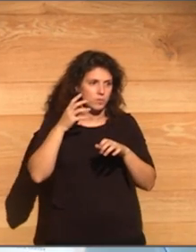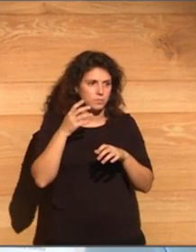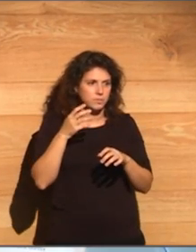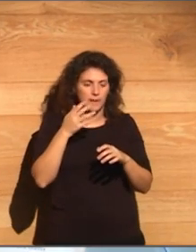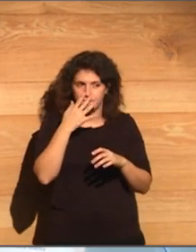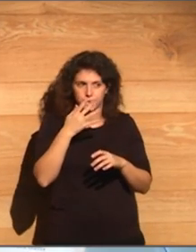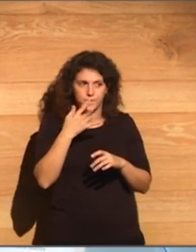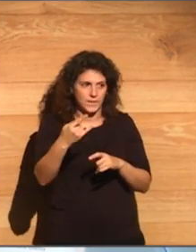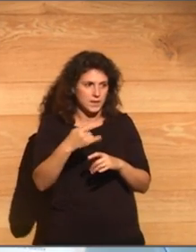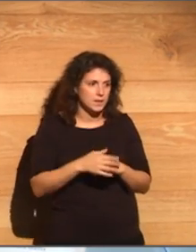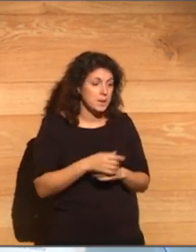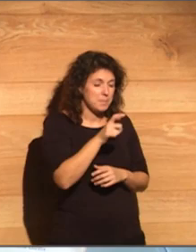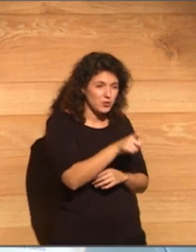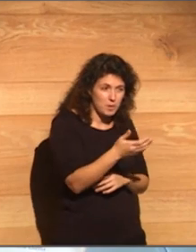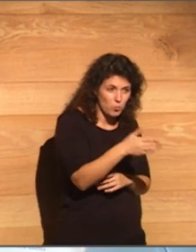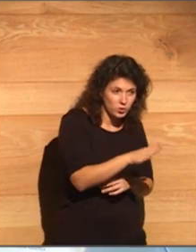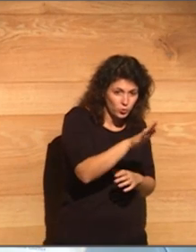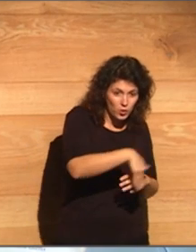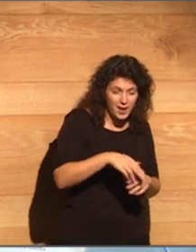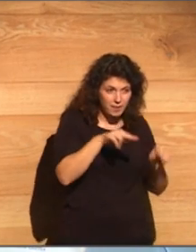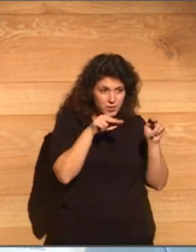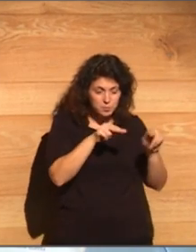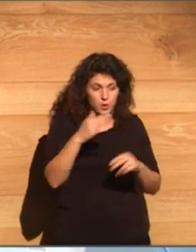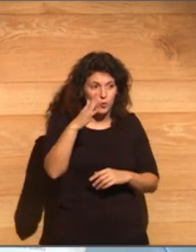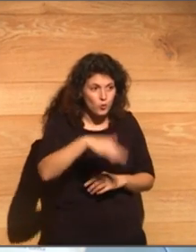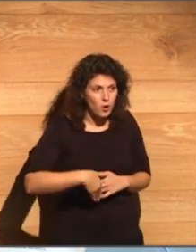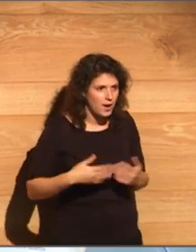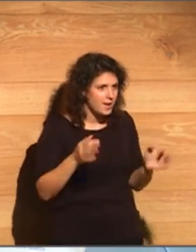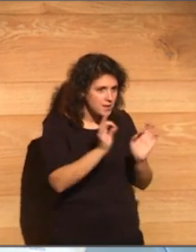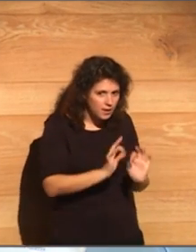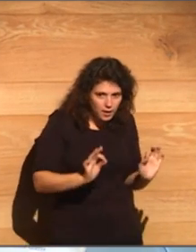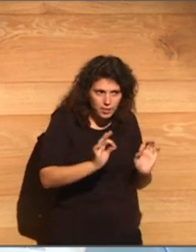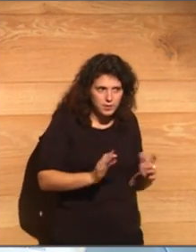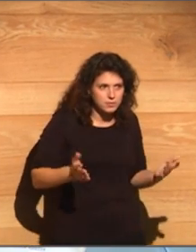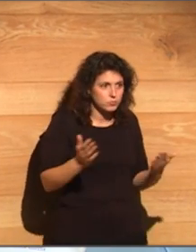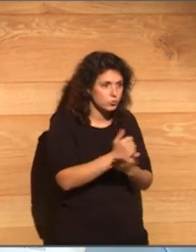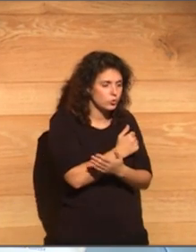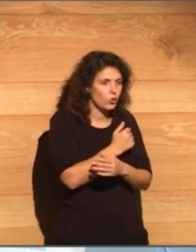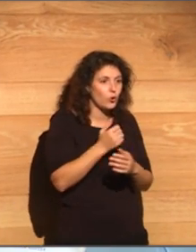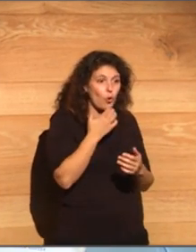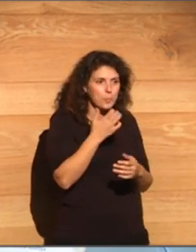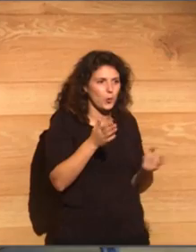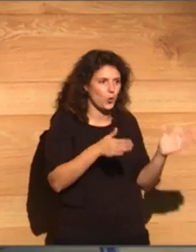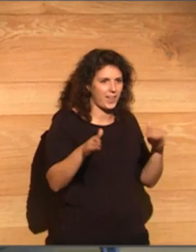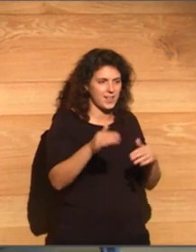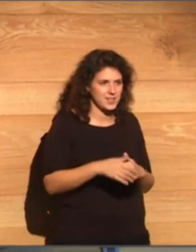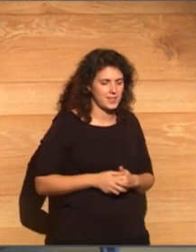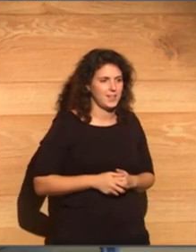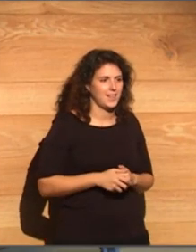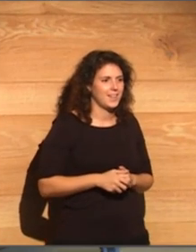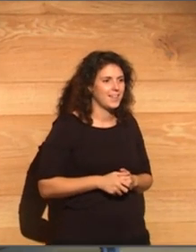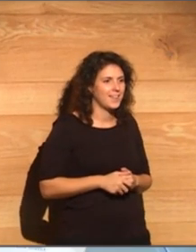que no hay muertos, no hay ningún muerto. Ni no, un solo disparo. No, no, no hay disparo, o sea, no hay disparo ni muerto. Nada, pero es una película bélica, o sea, es todo. Hay collejas. Sí, él cuenta que tenía. Hay